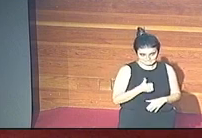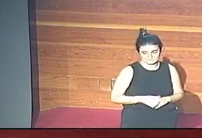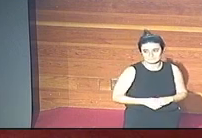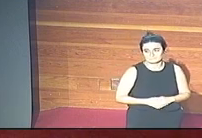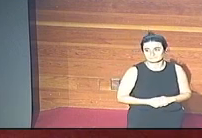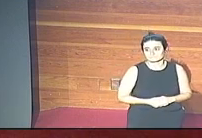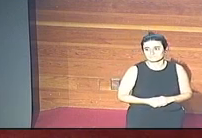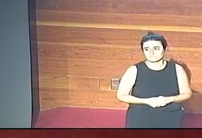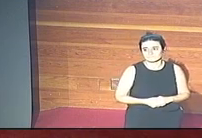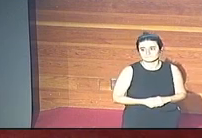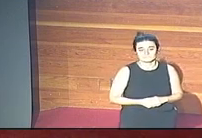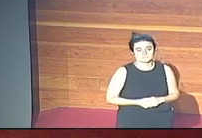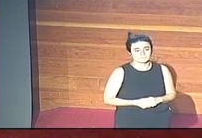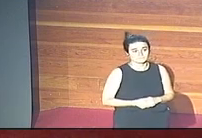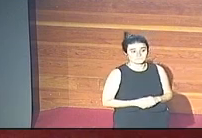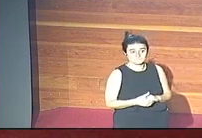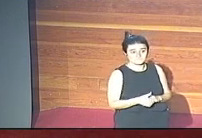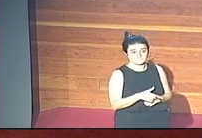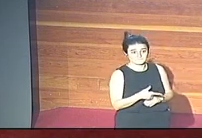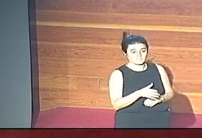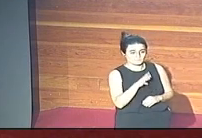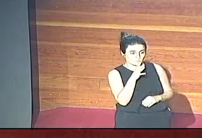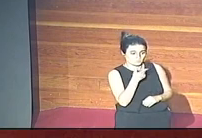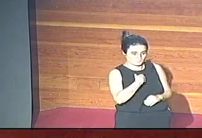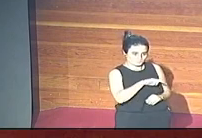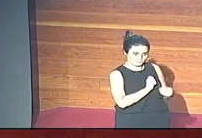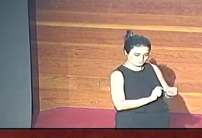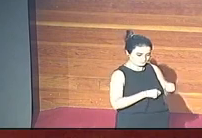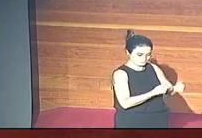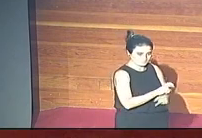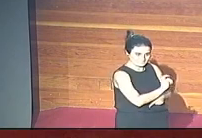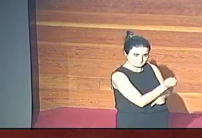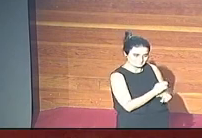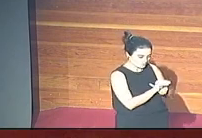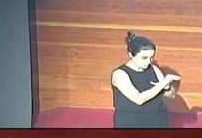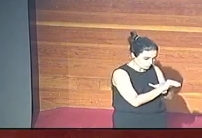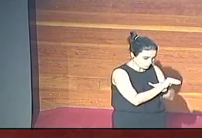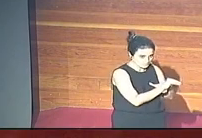eso tiene que ver con cuidar nuestros ecosistemas más cercanos